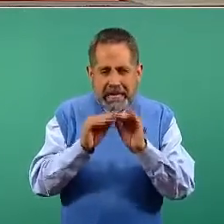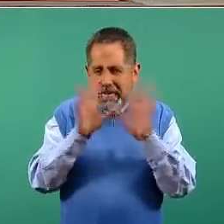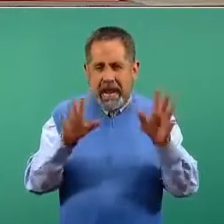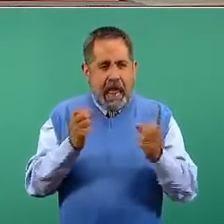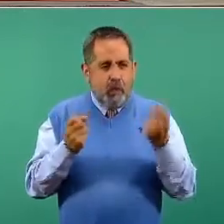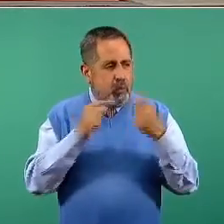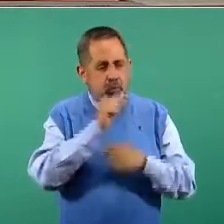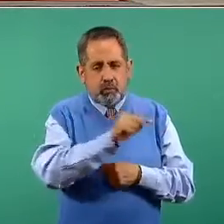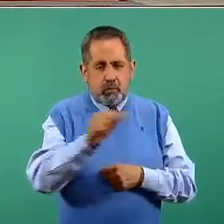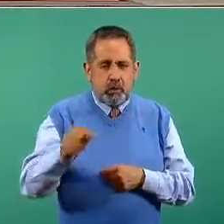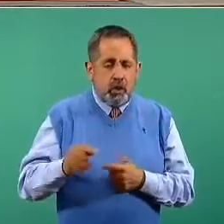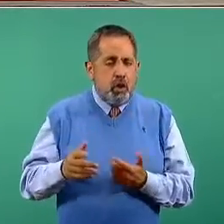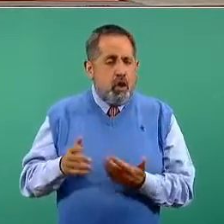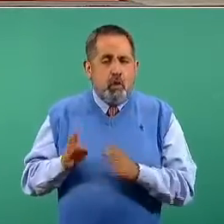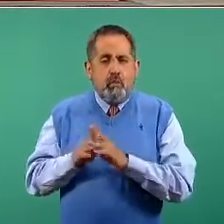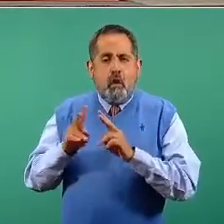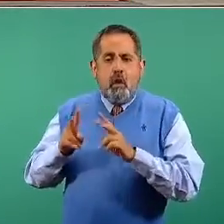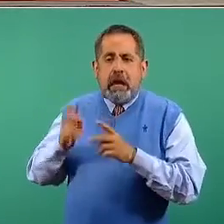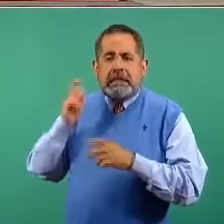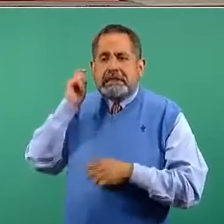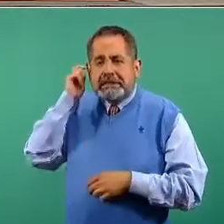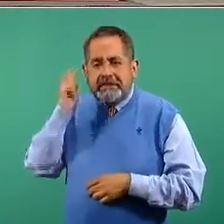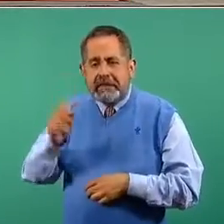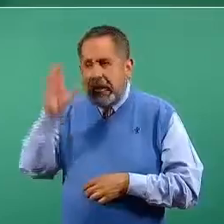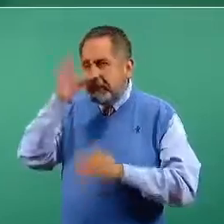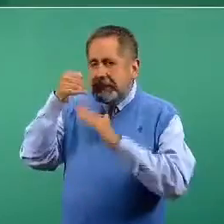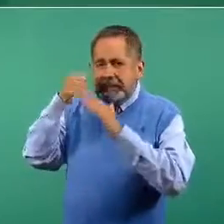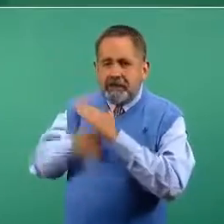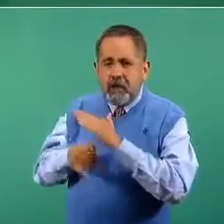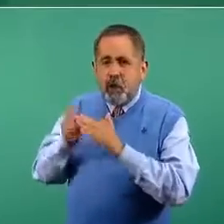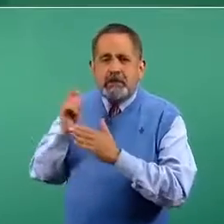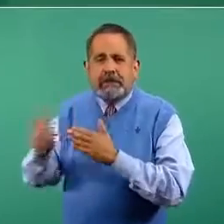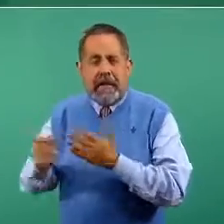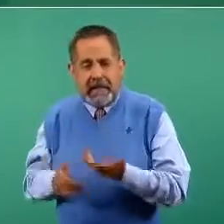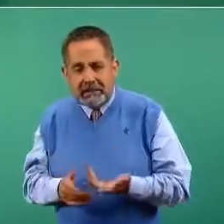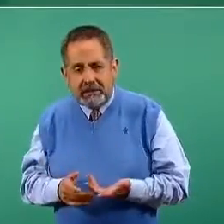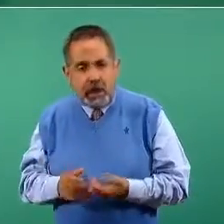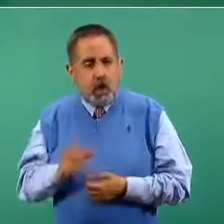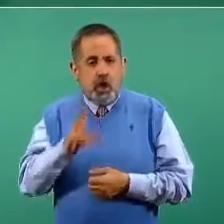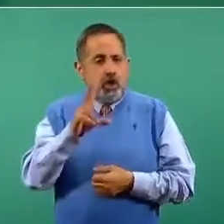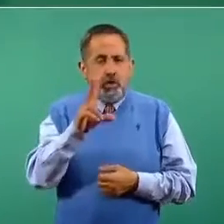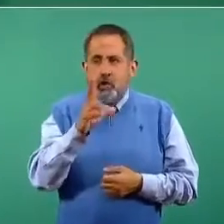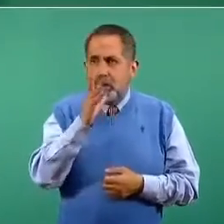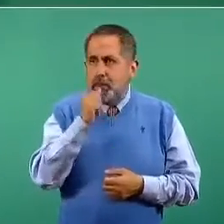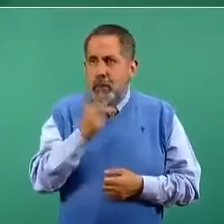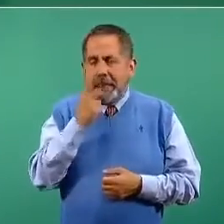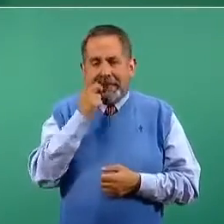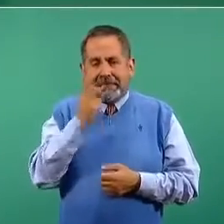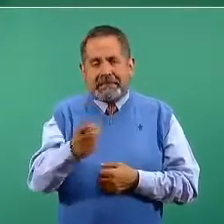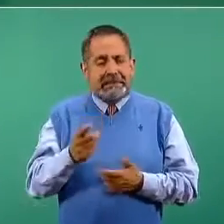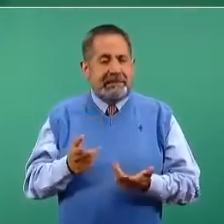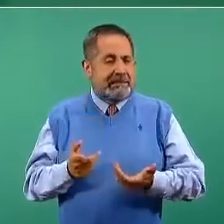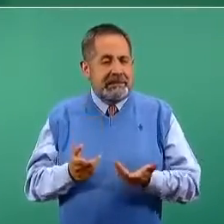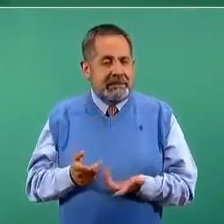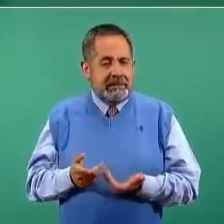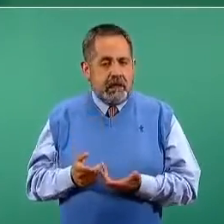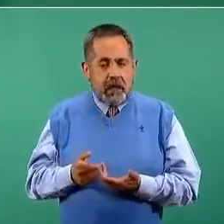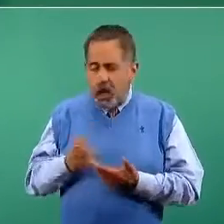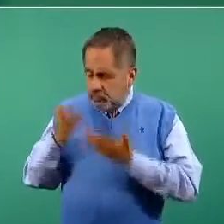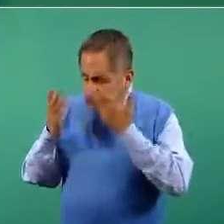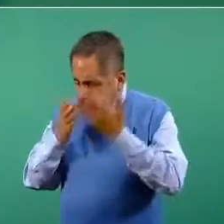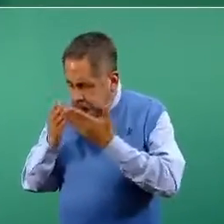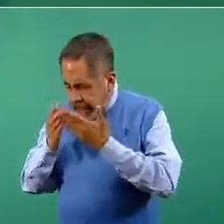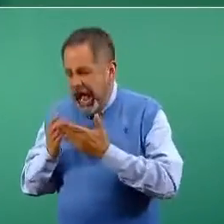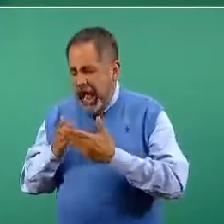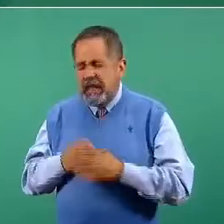algunos medios, cómo funciona la ciencia en ese sentido. No es factible que científicamente